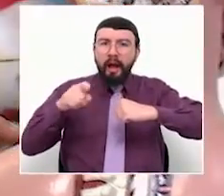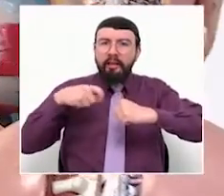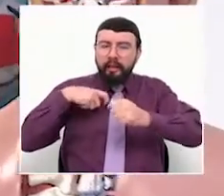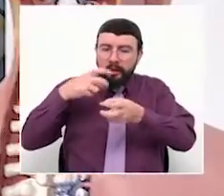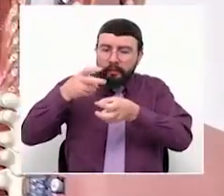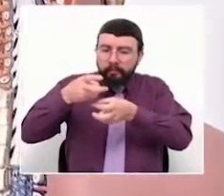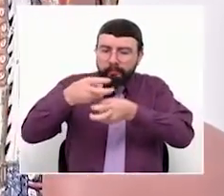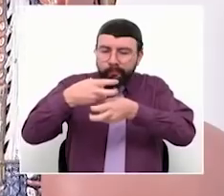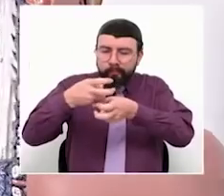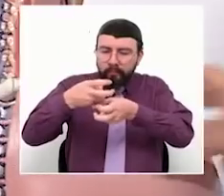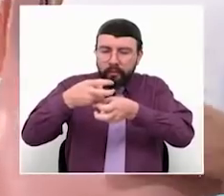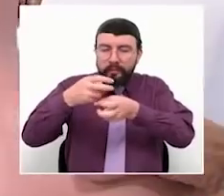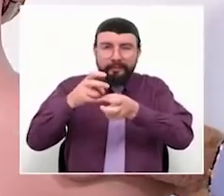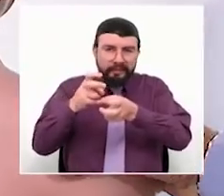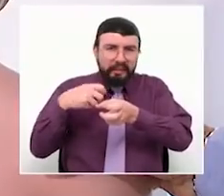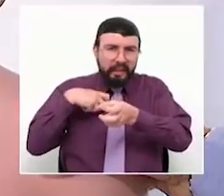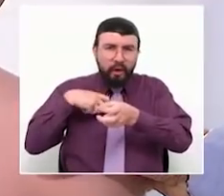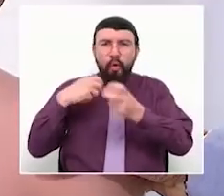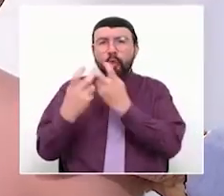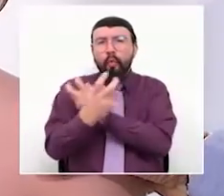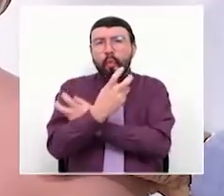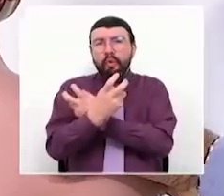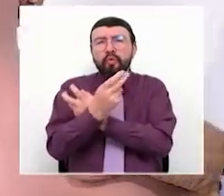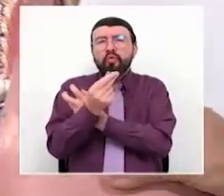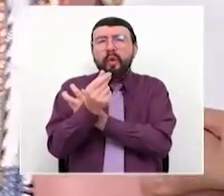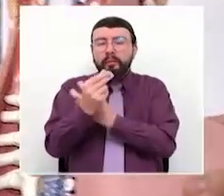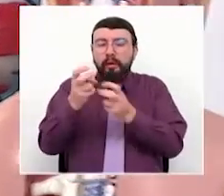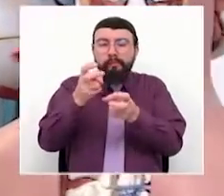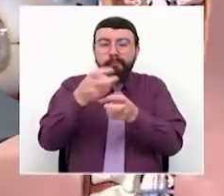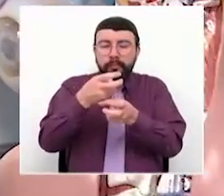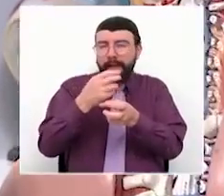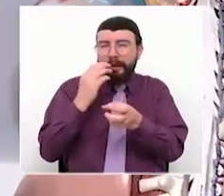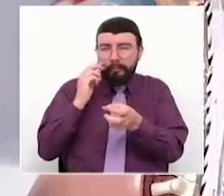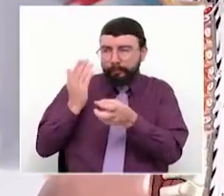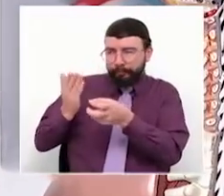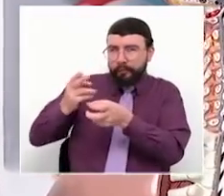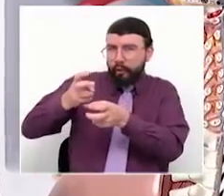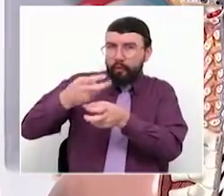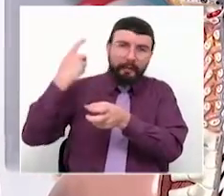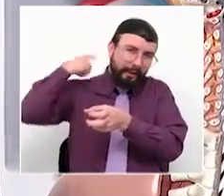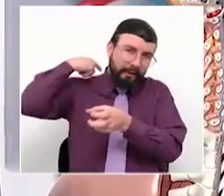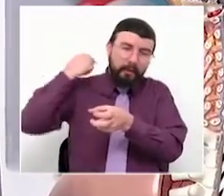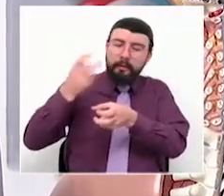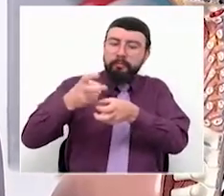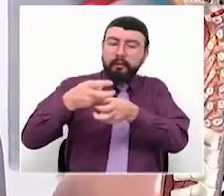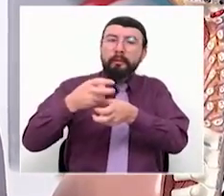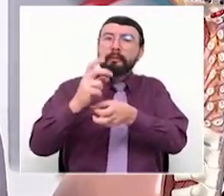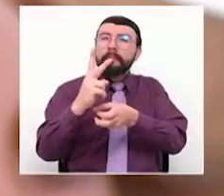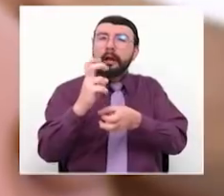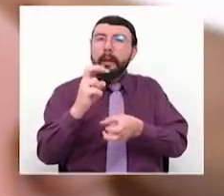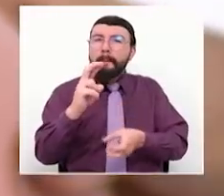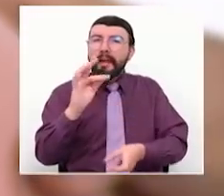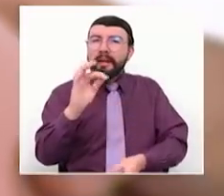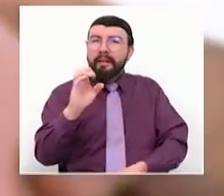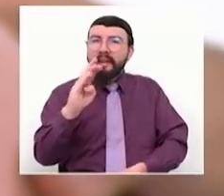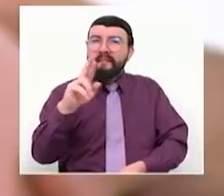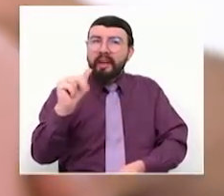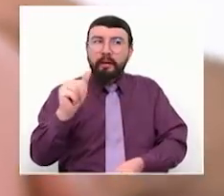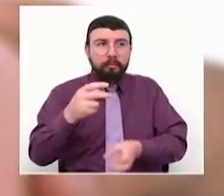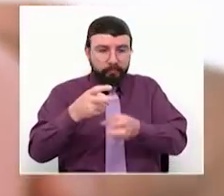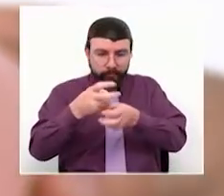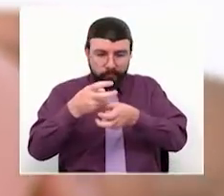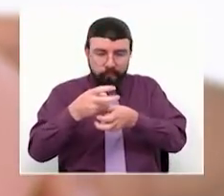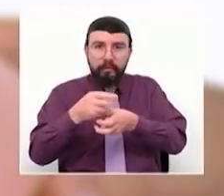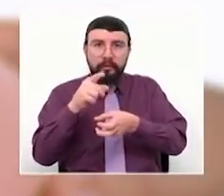huesecillos, ¿cierto? Vamos a sacar una vértebra. Esta es una vértebra, mire. Esto es lo que llama el cuerpo